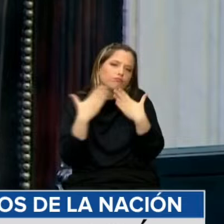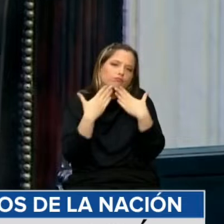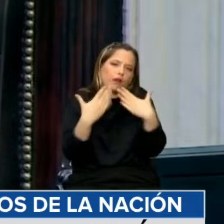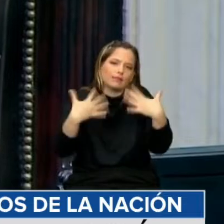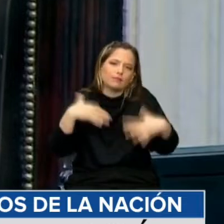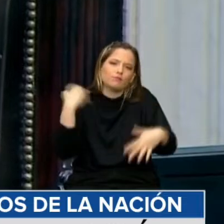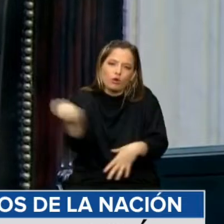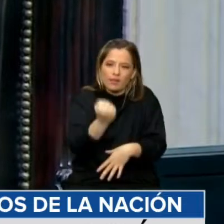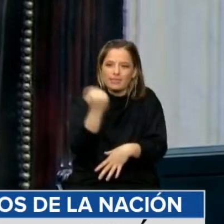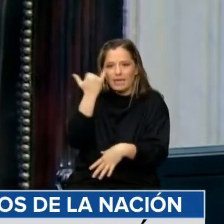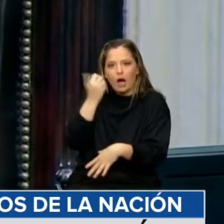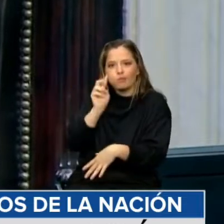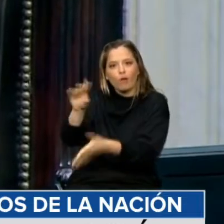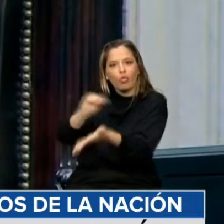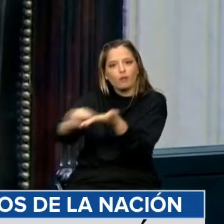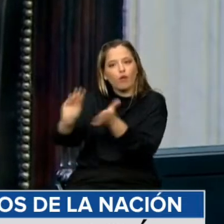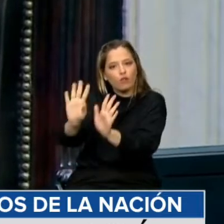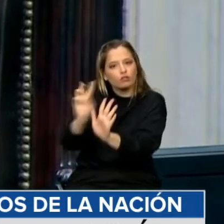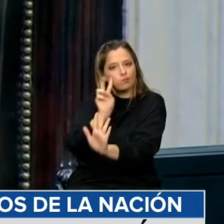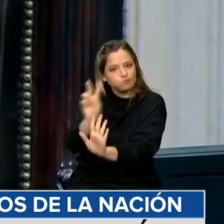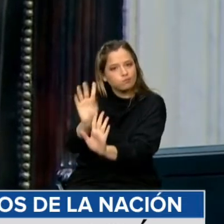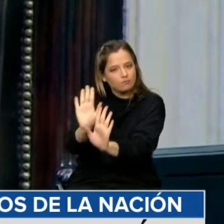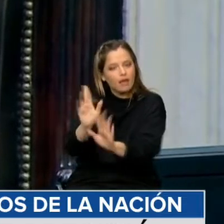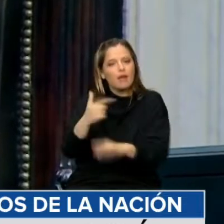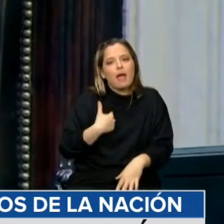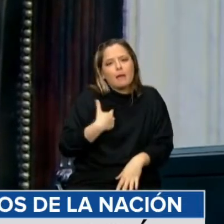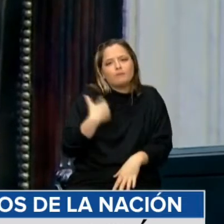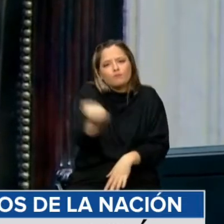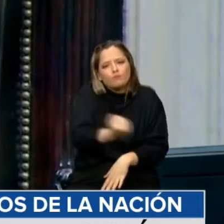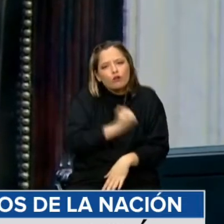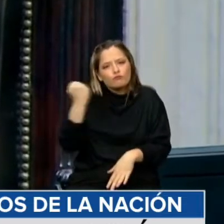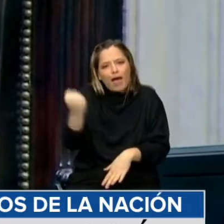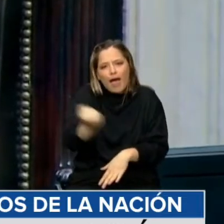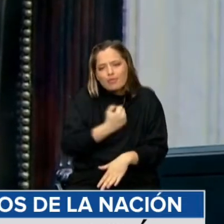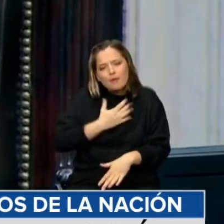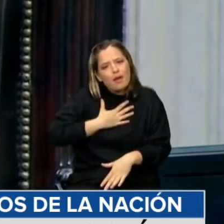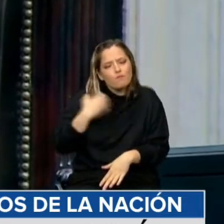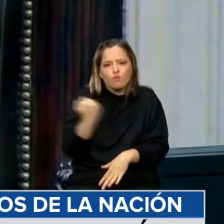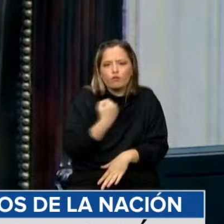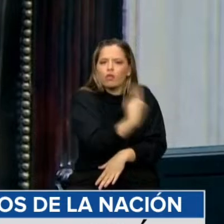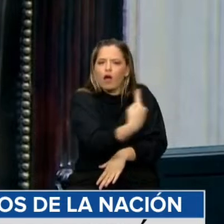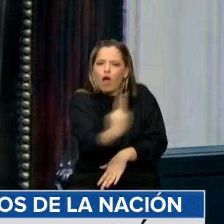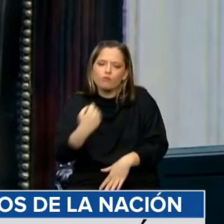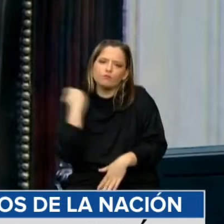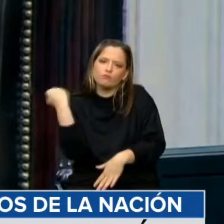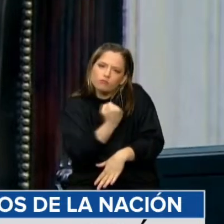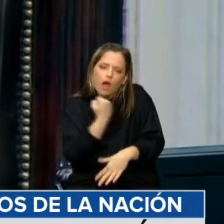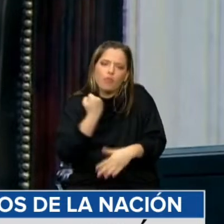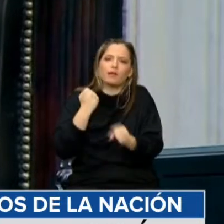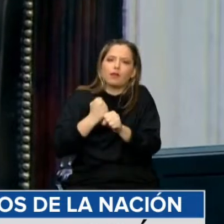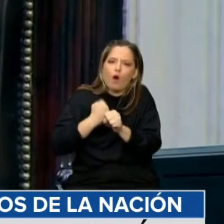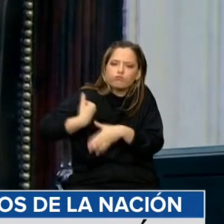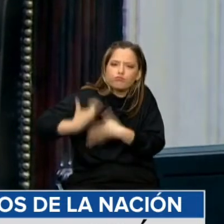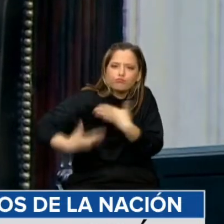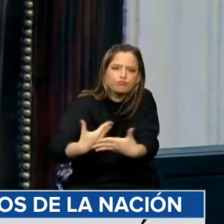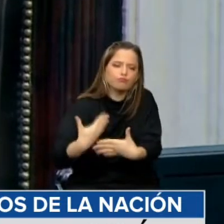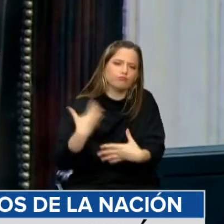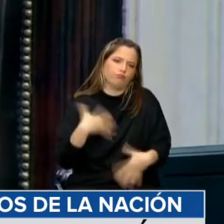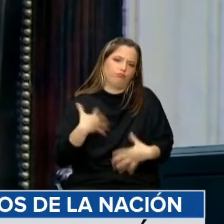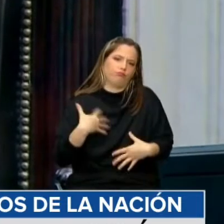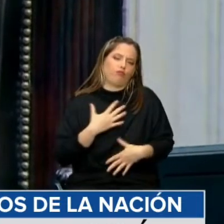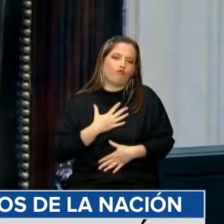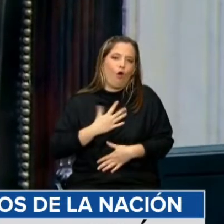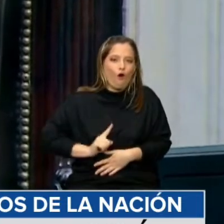vi, diputado, han sido muy importantes para mí, para el desenvolvimiento de esta casa. Es un orgullo